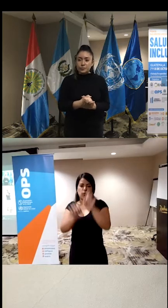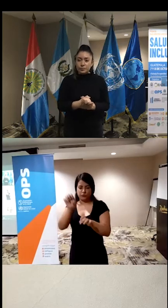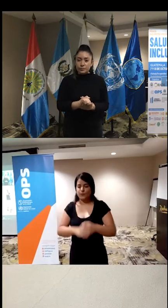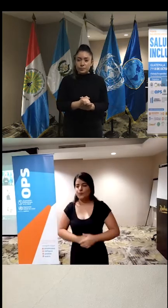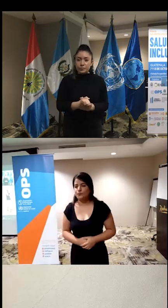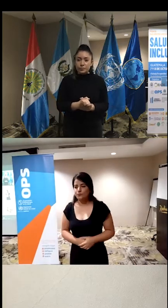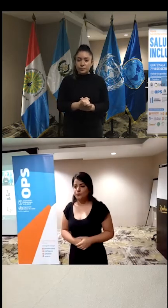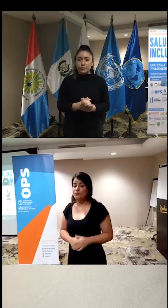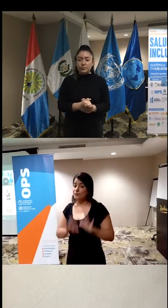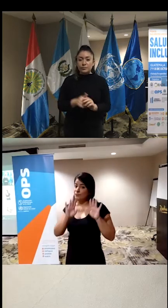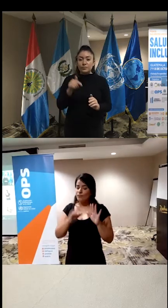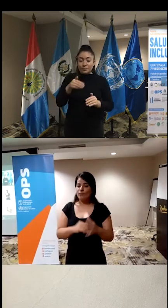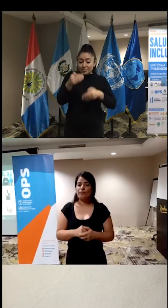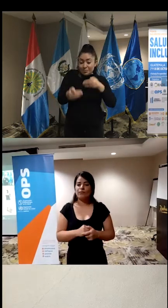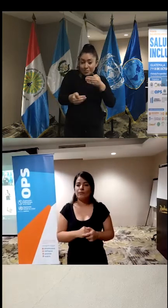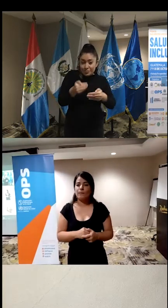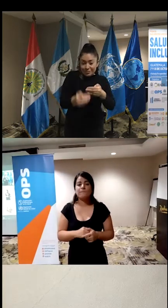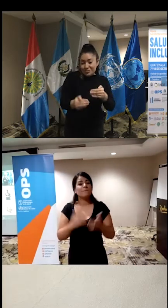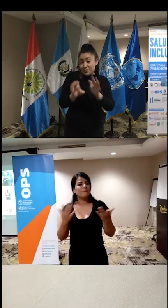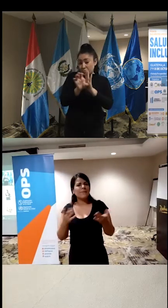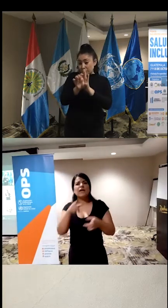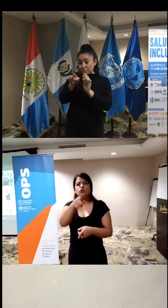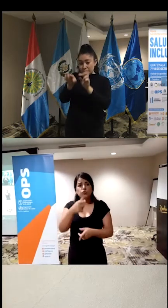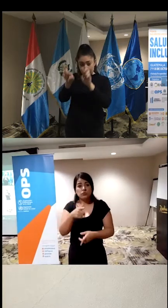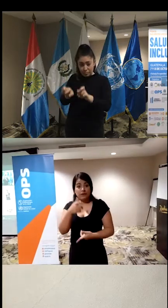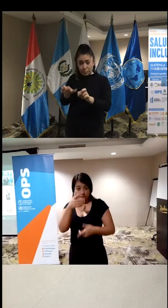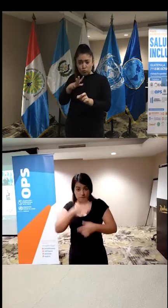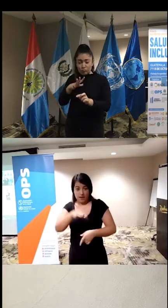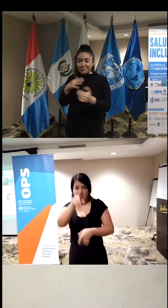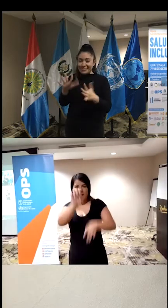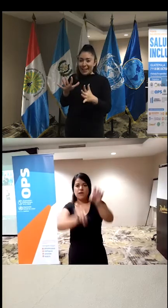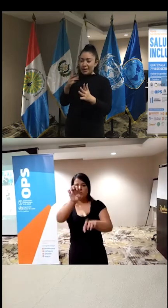La valoración de la deficiencia es, por ejemplo, cuando nos han diagnosticado.